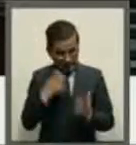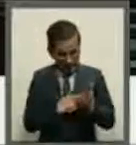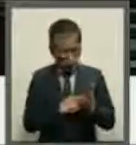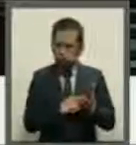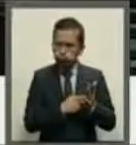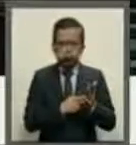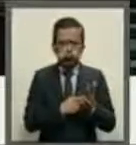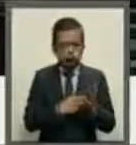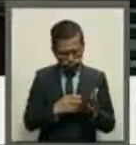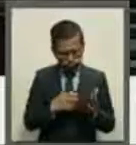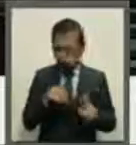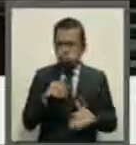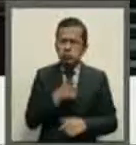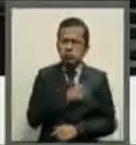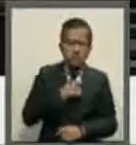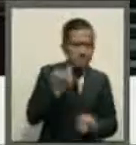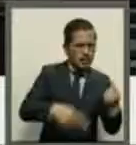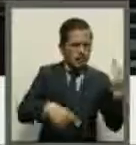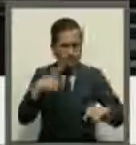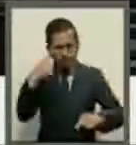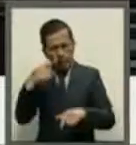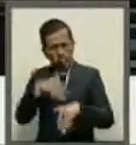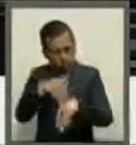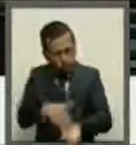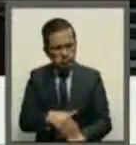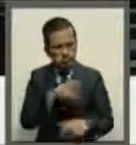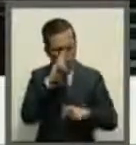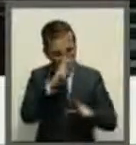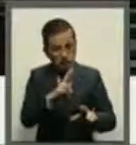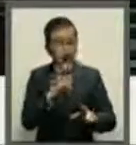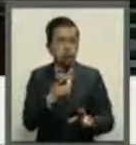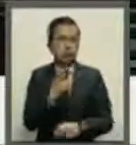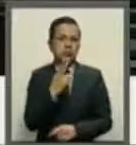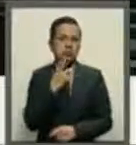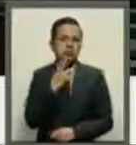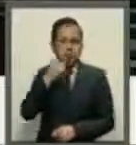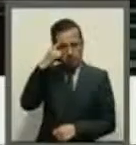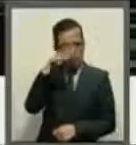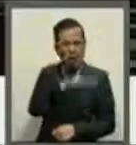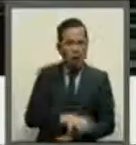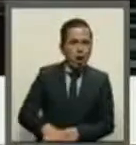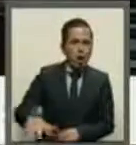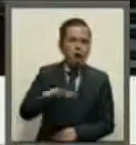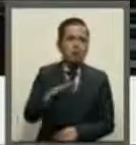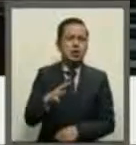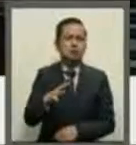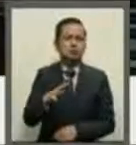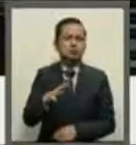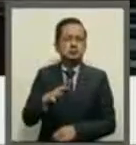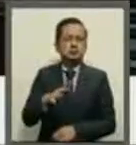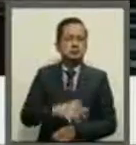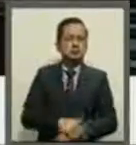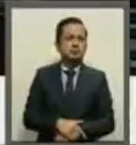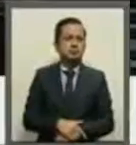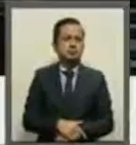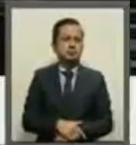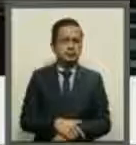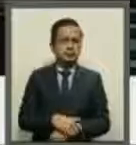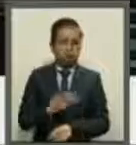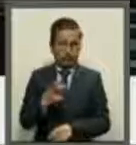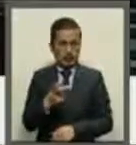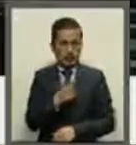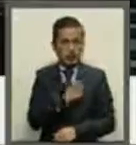Pueblos Indígenas en nuestra vida cotidiana se debe hacer desde